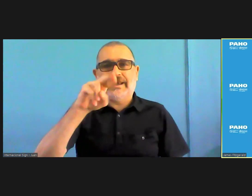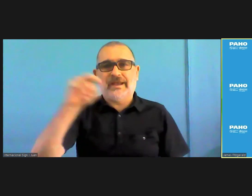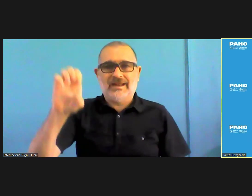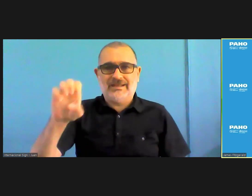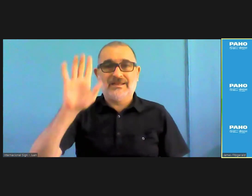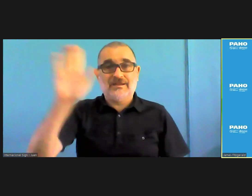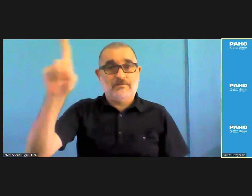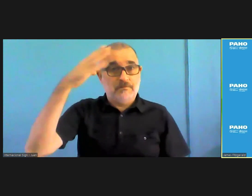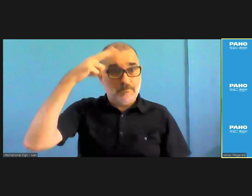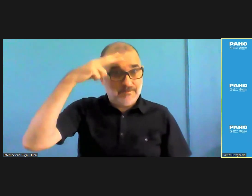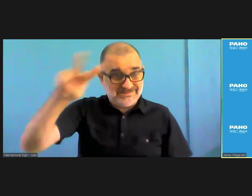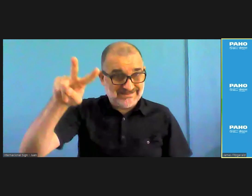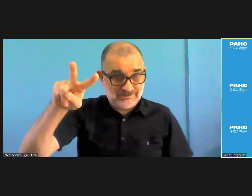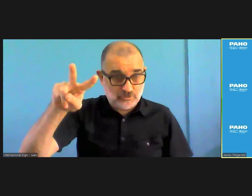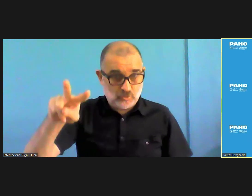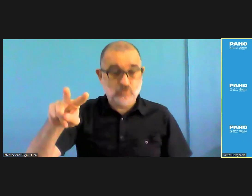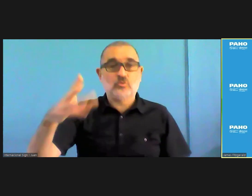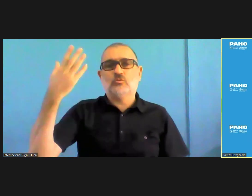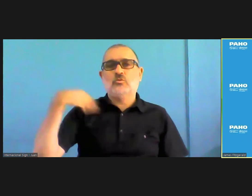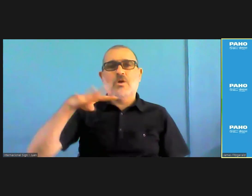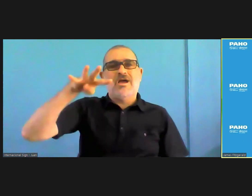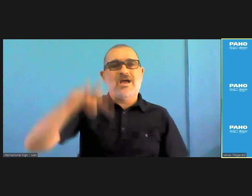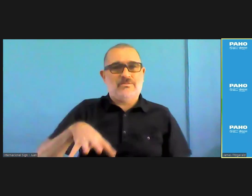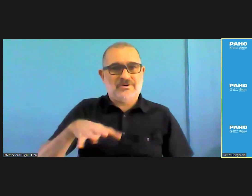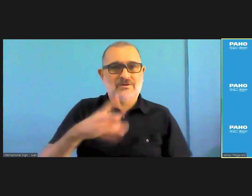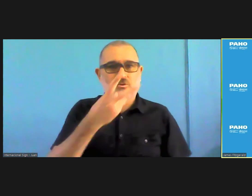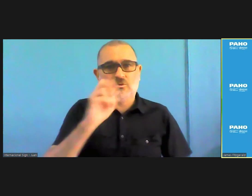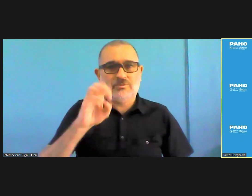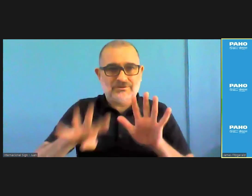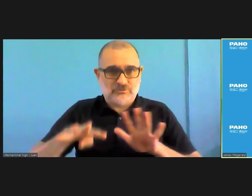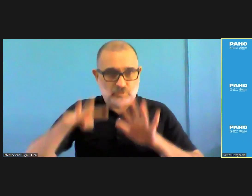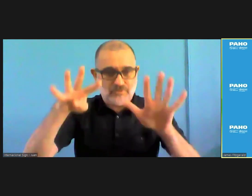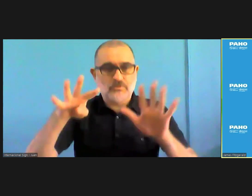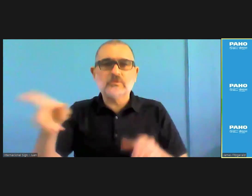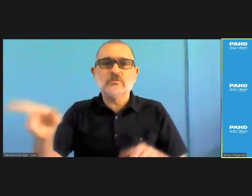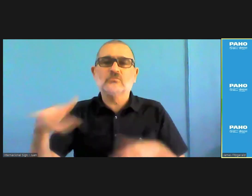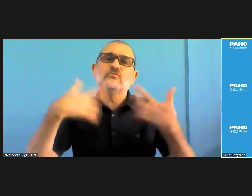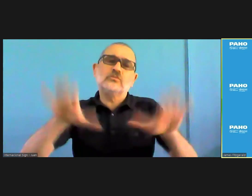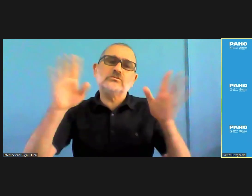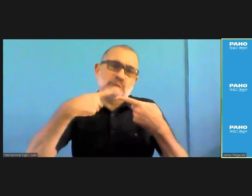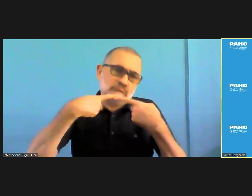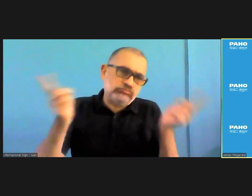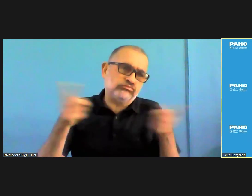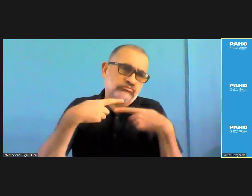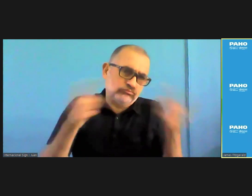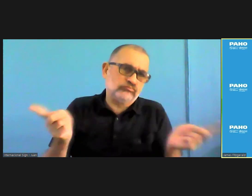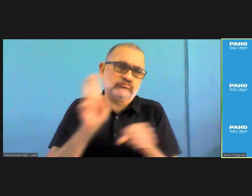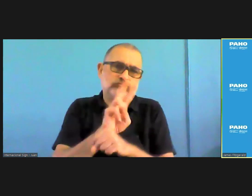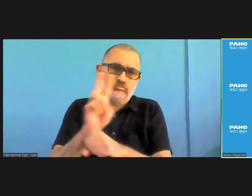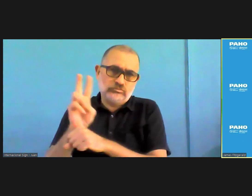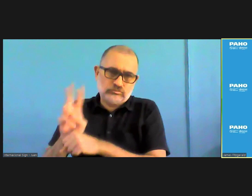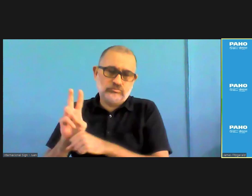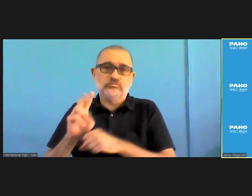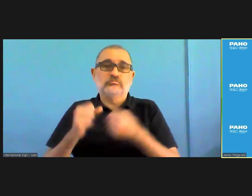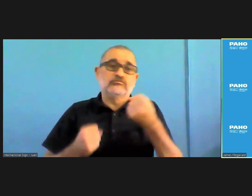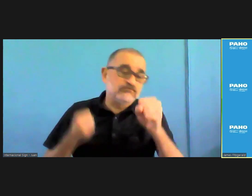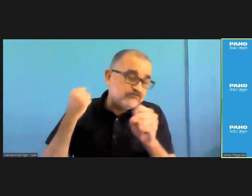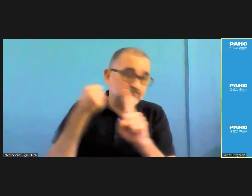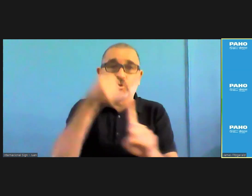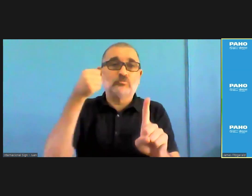primaria que pide a los Estados miembros que transformen sus sistemas sanitarios en base a la atención primaria, eliminando las barreras al